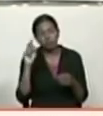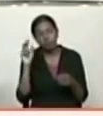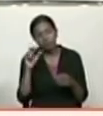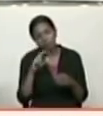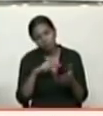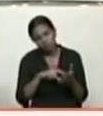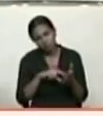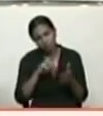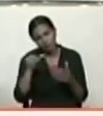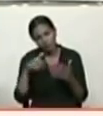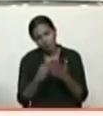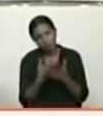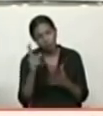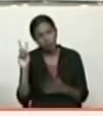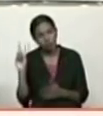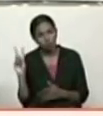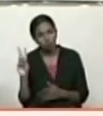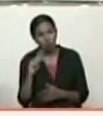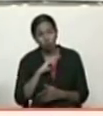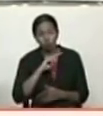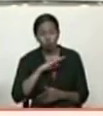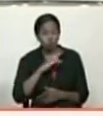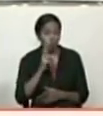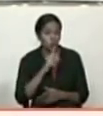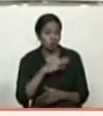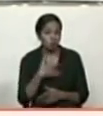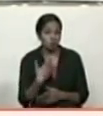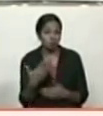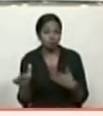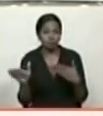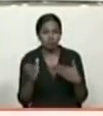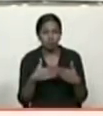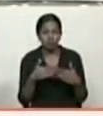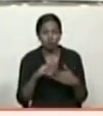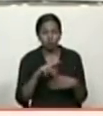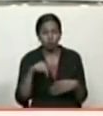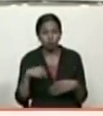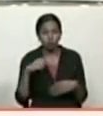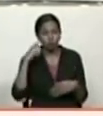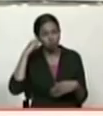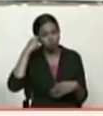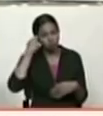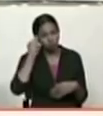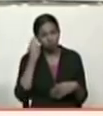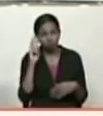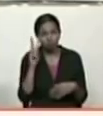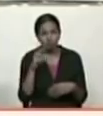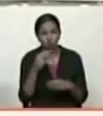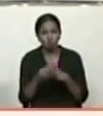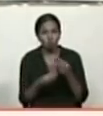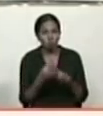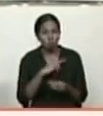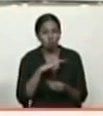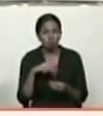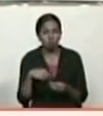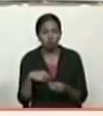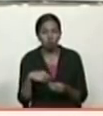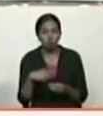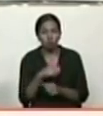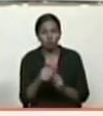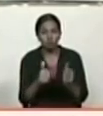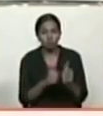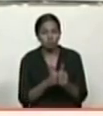quería esta sesión cerrarla sin recordar que estando nosotros en esta gira, el vicepresidente de gobierno para